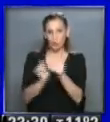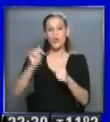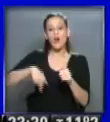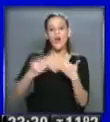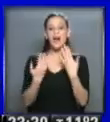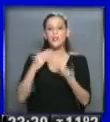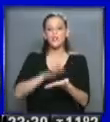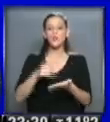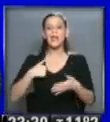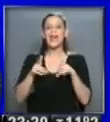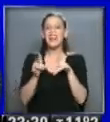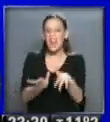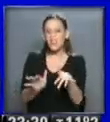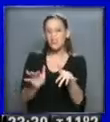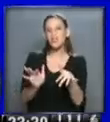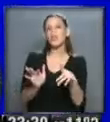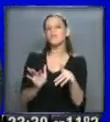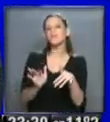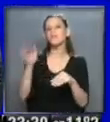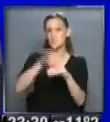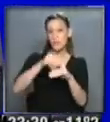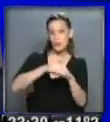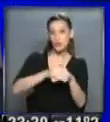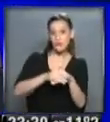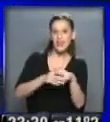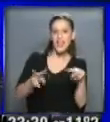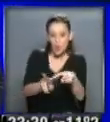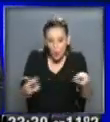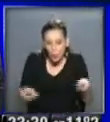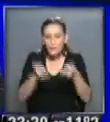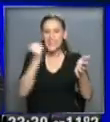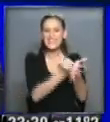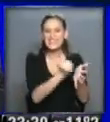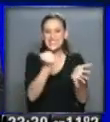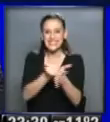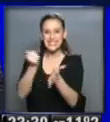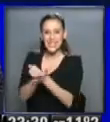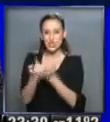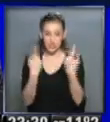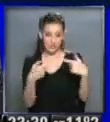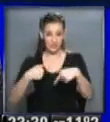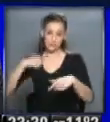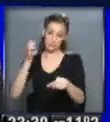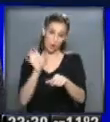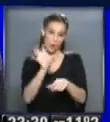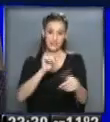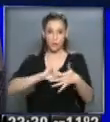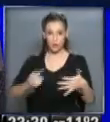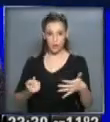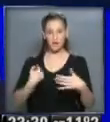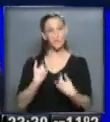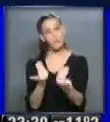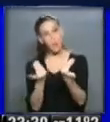estamos hablando de una red que se encargó de reunir sellos que están trabajando en la provincia de buenos aires tal vez sea